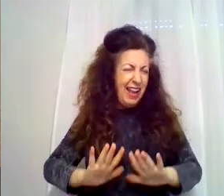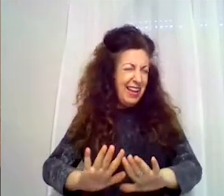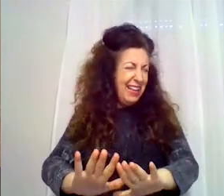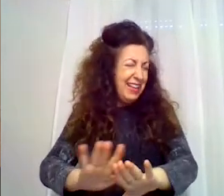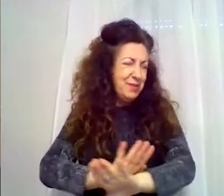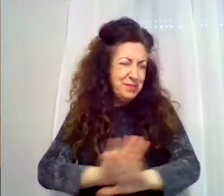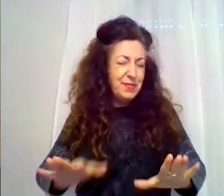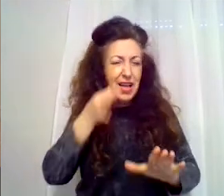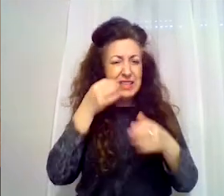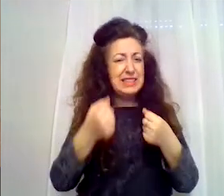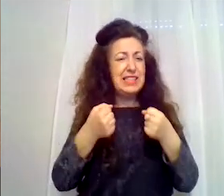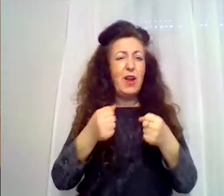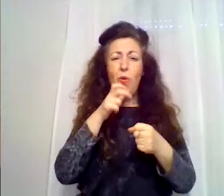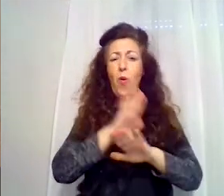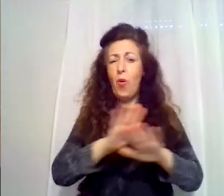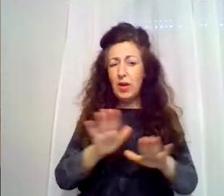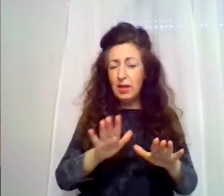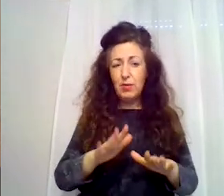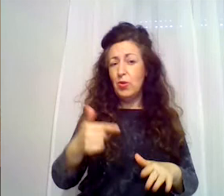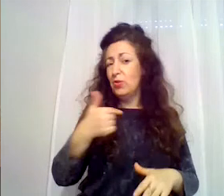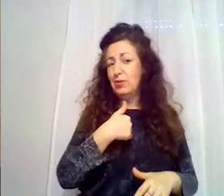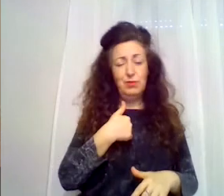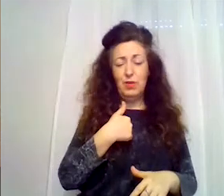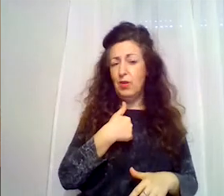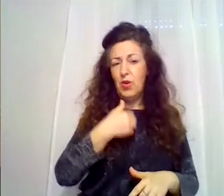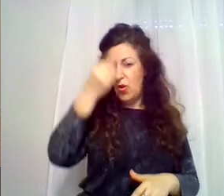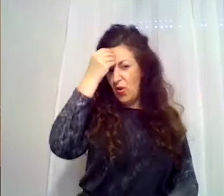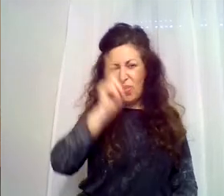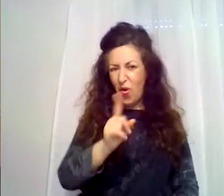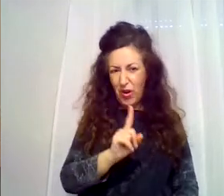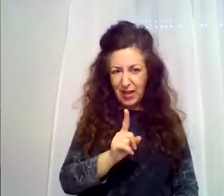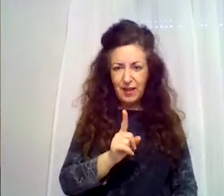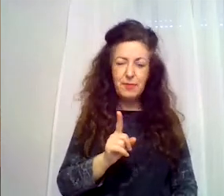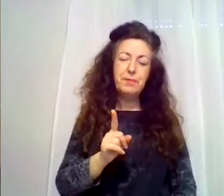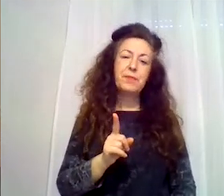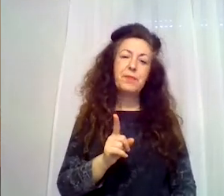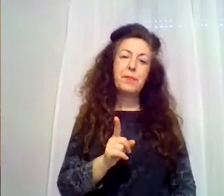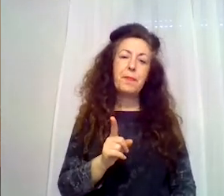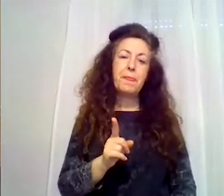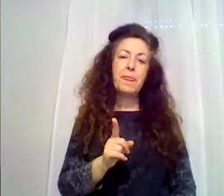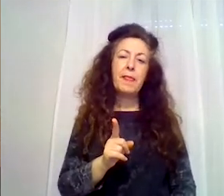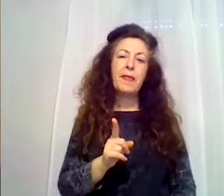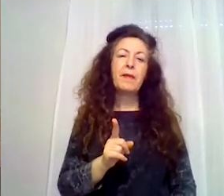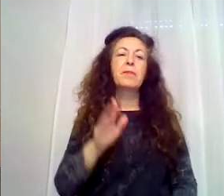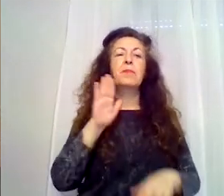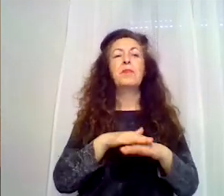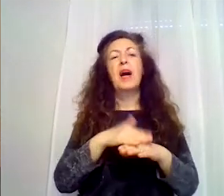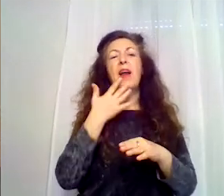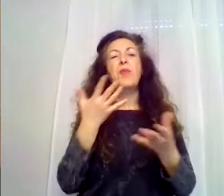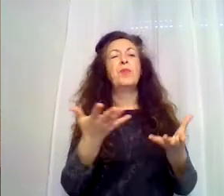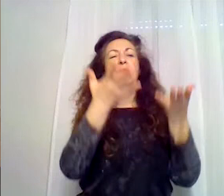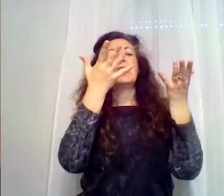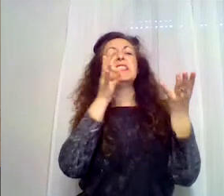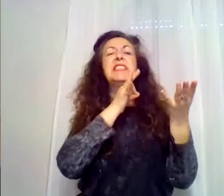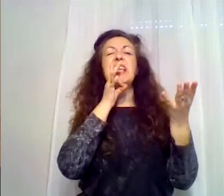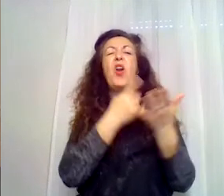Cambridge es alguien que cree que ese chico es listo y le va a ayudar, es decir, una especie de ahijado. ¿Estás